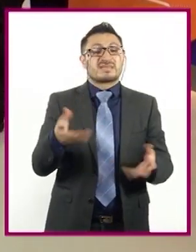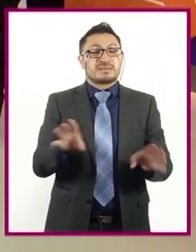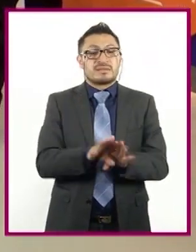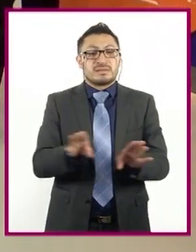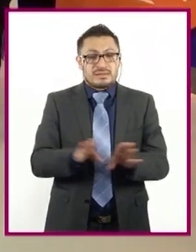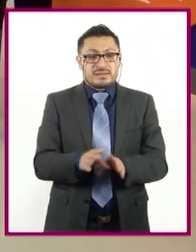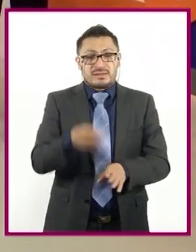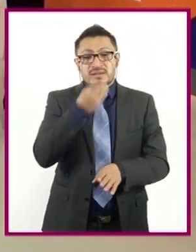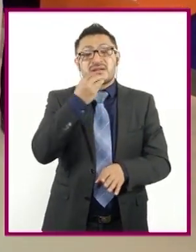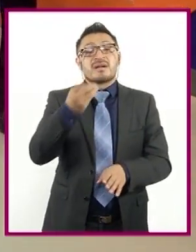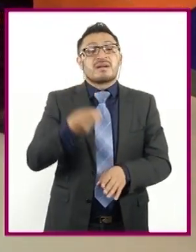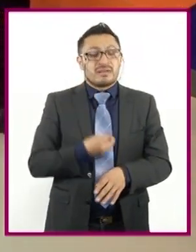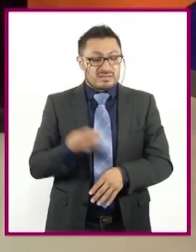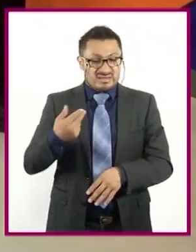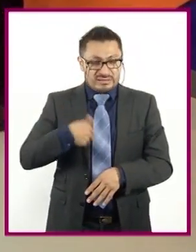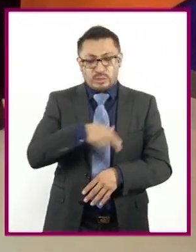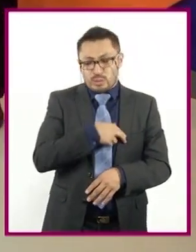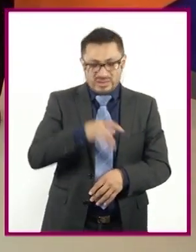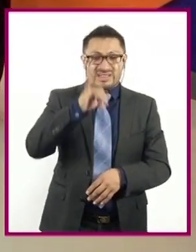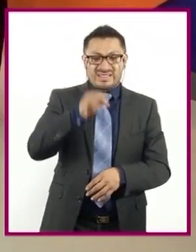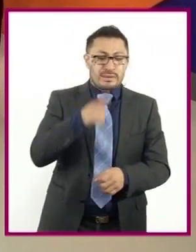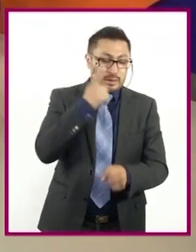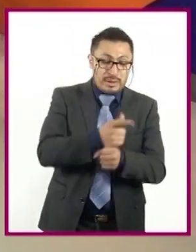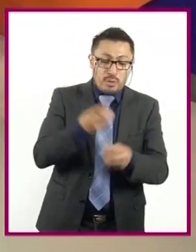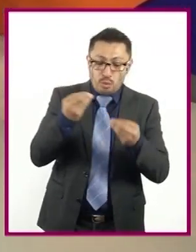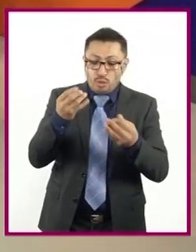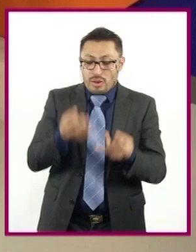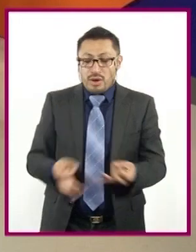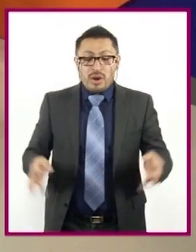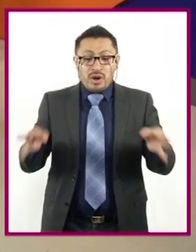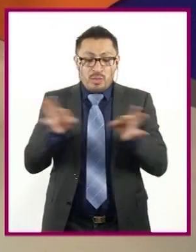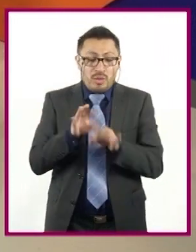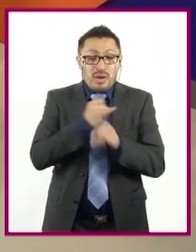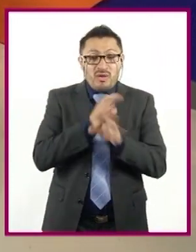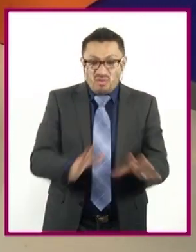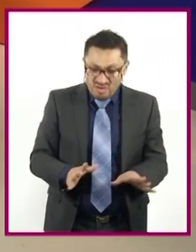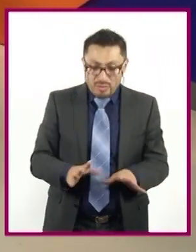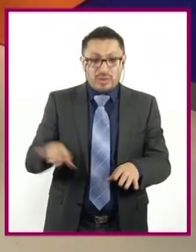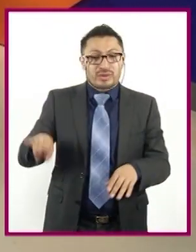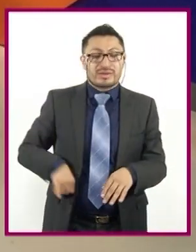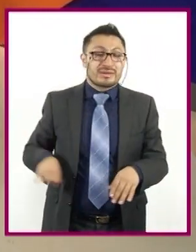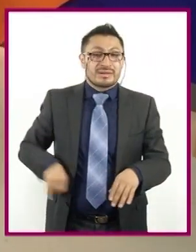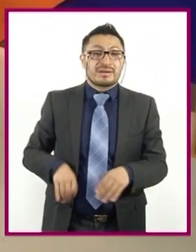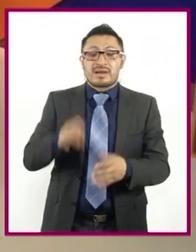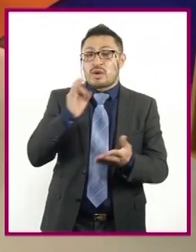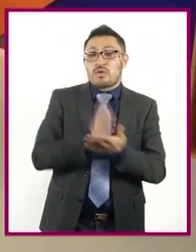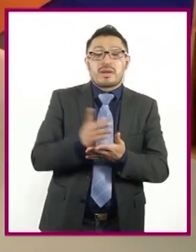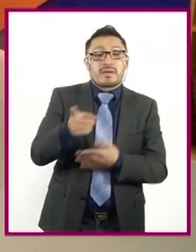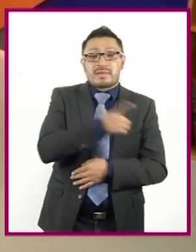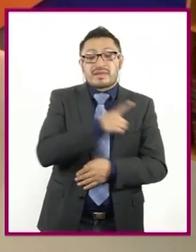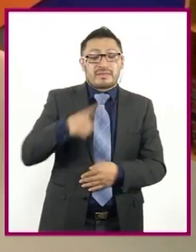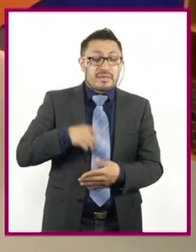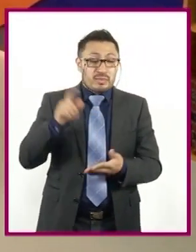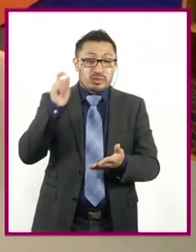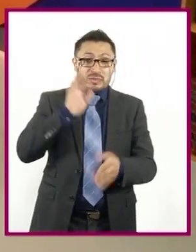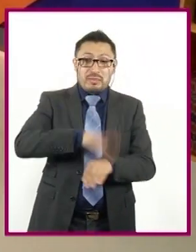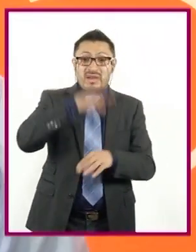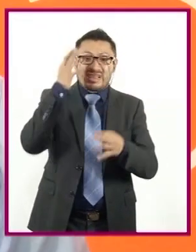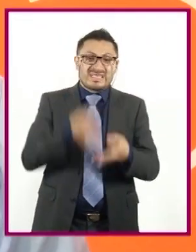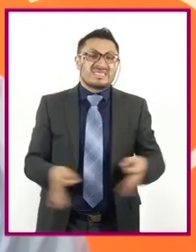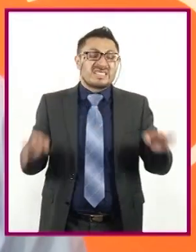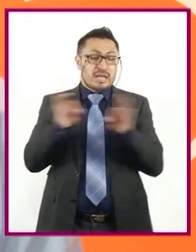aunque encontremos muchos datos interesantes que se relacionan con nuestra investigación, ¿solo debemos retomar los más relevantes?